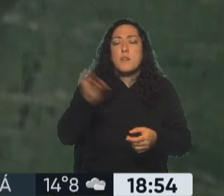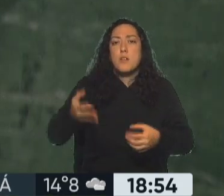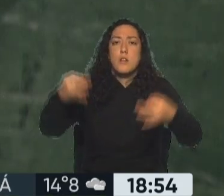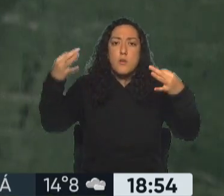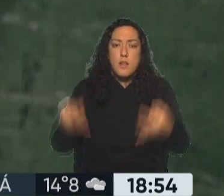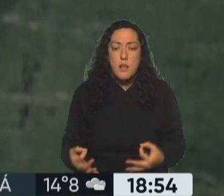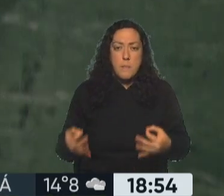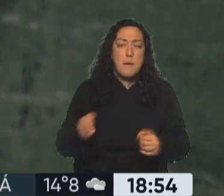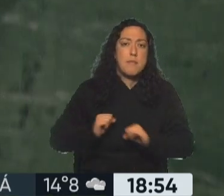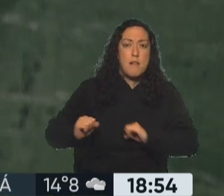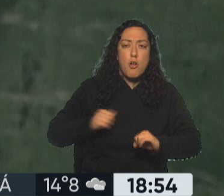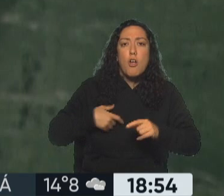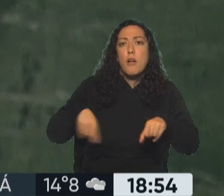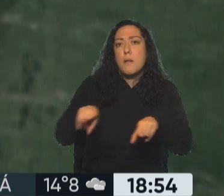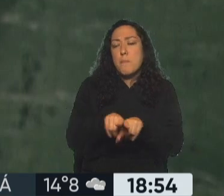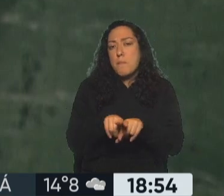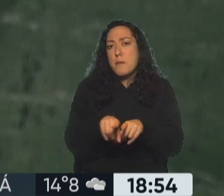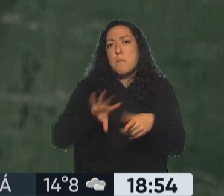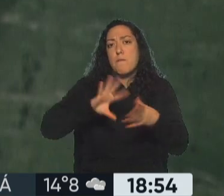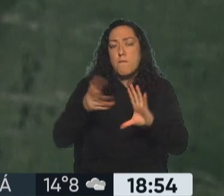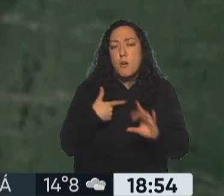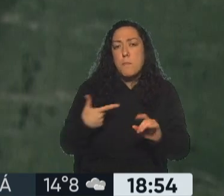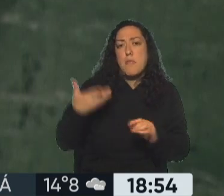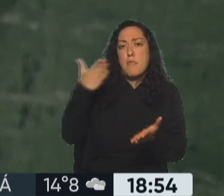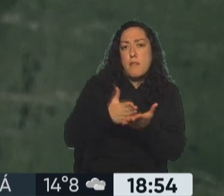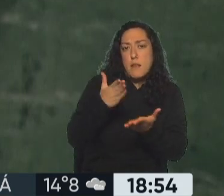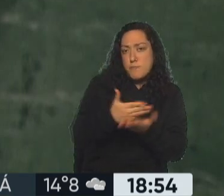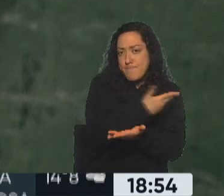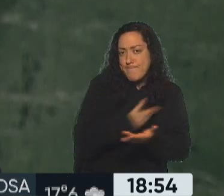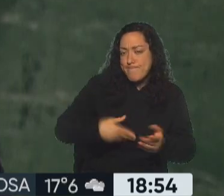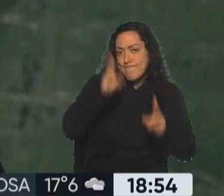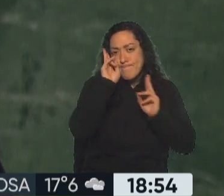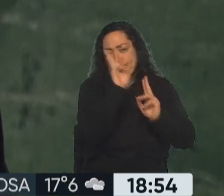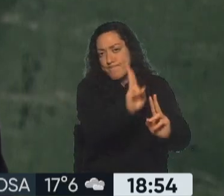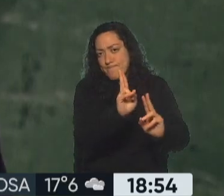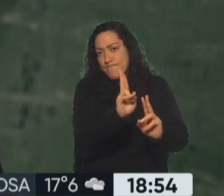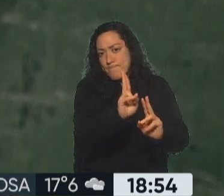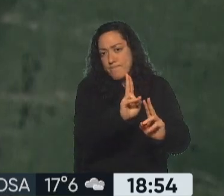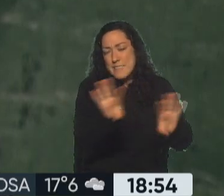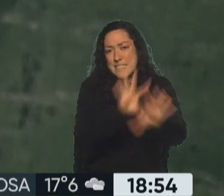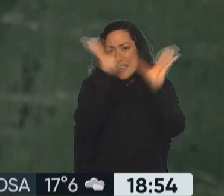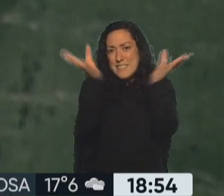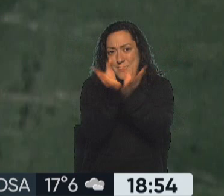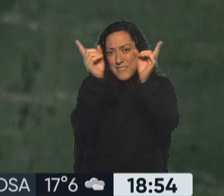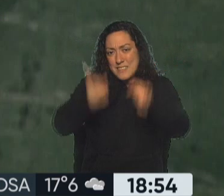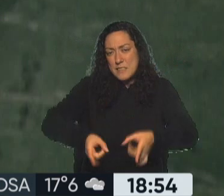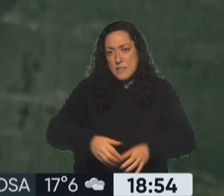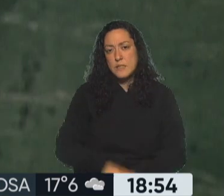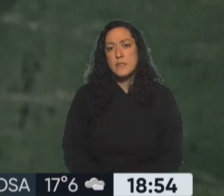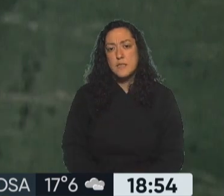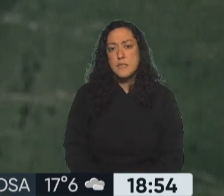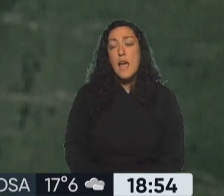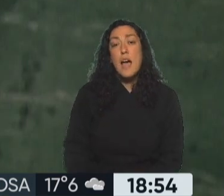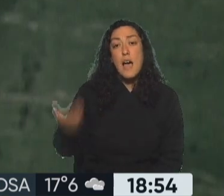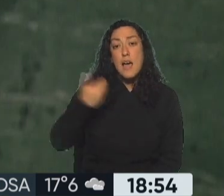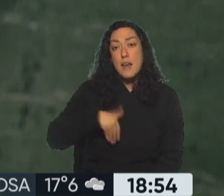debe combatirse en el marco del Estado de Derecho y del pleno respeto al derecho internacional. La